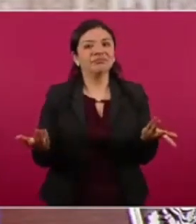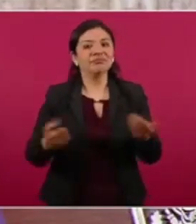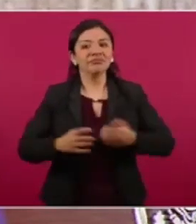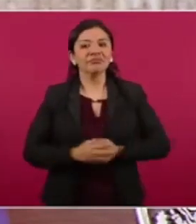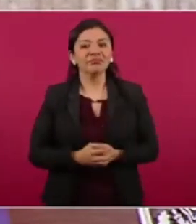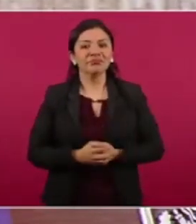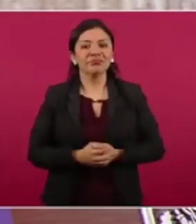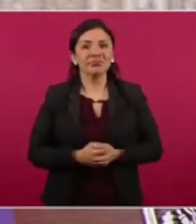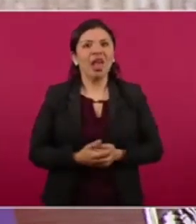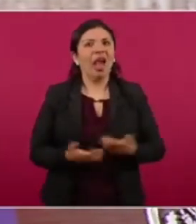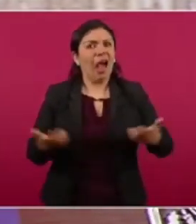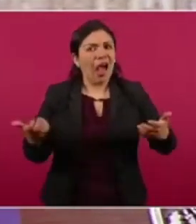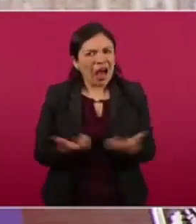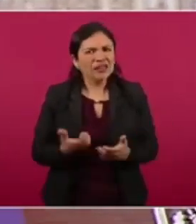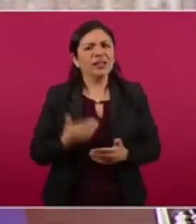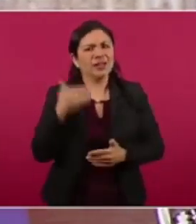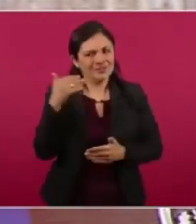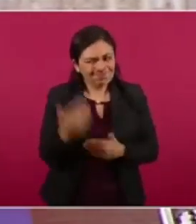estamos avanzando